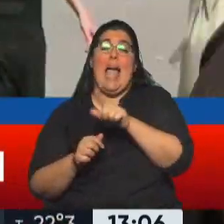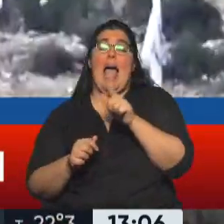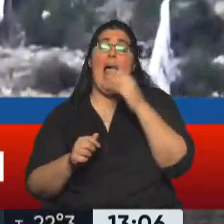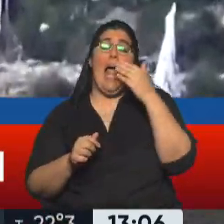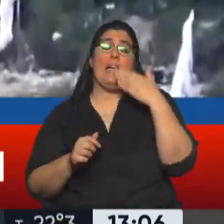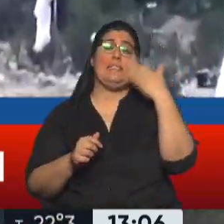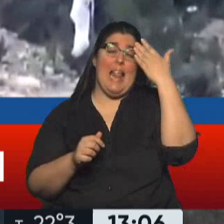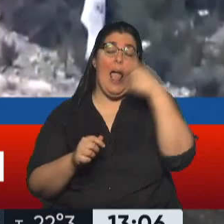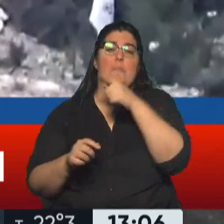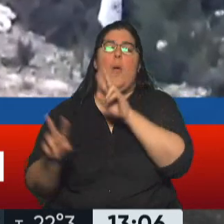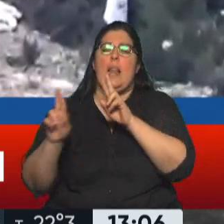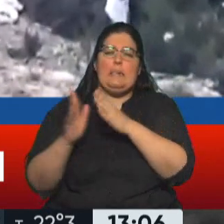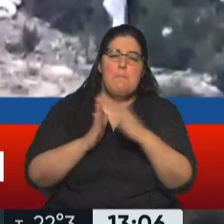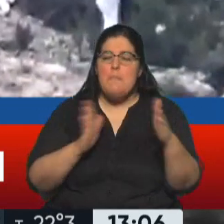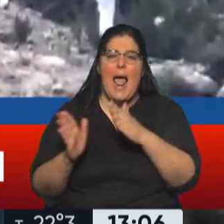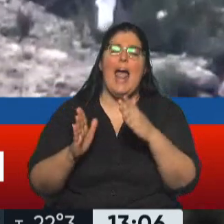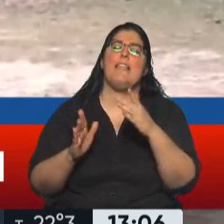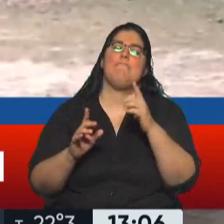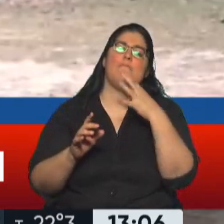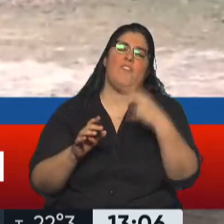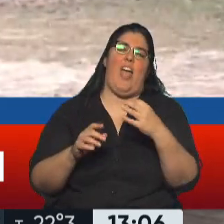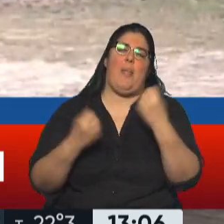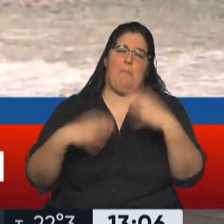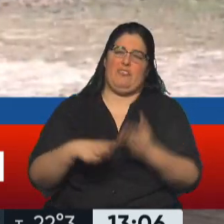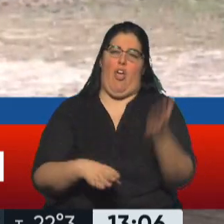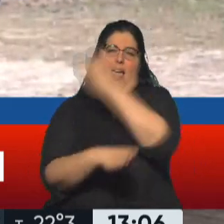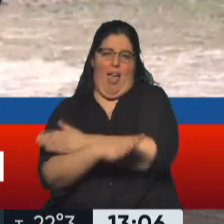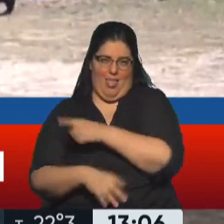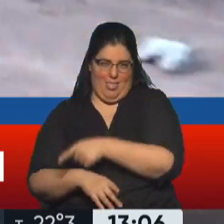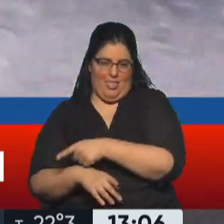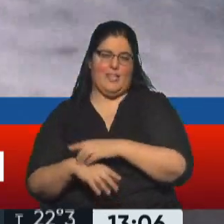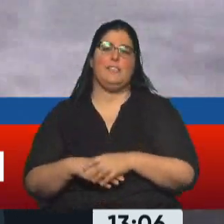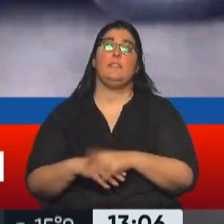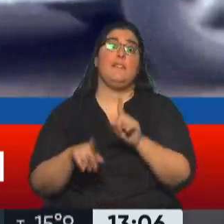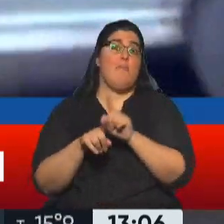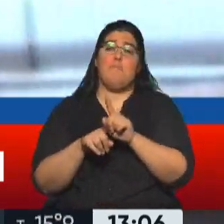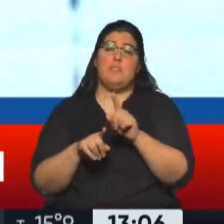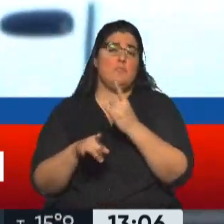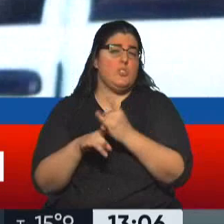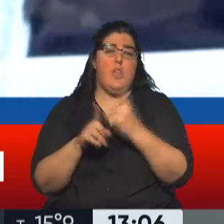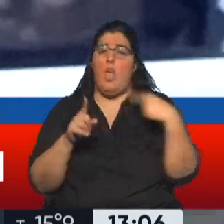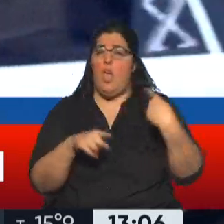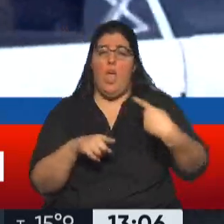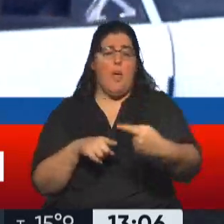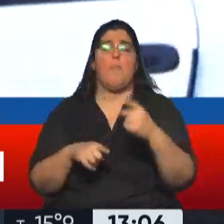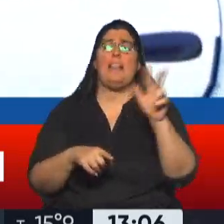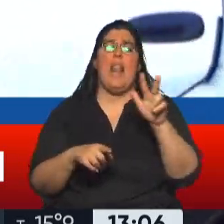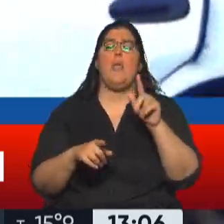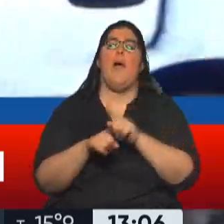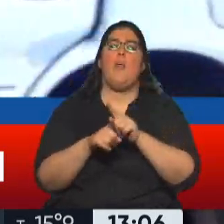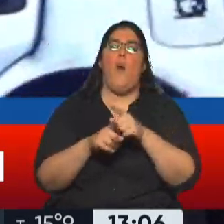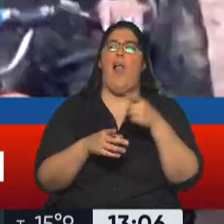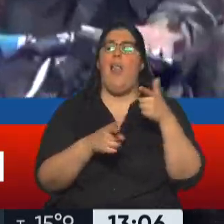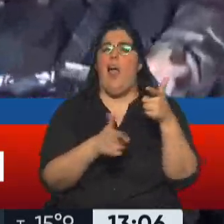del país había empezado mucho antes. Como todas las ofensivas que los talibán lanzaron en su carácter de